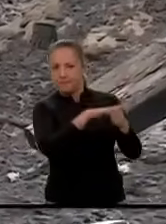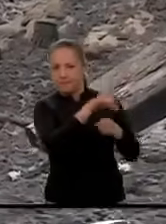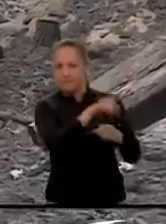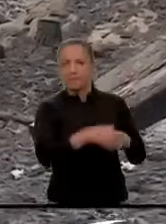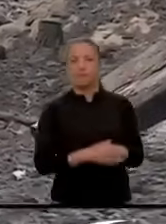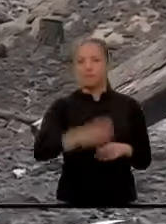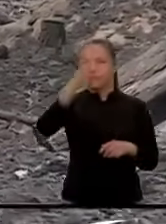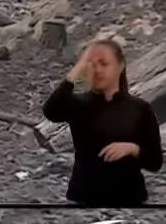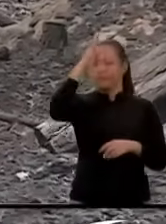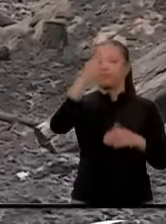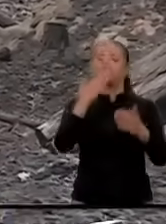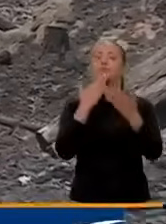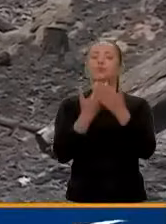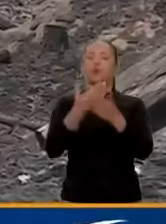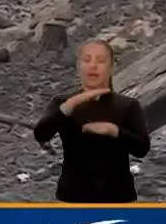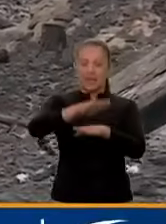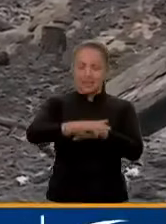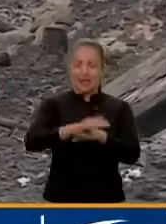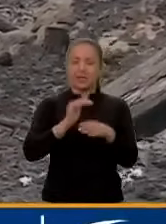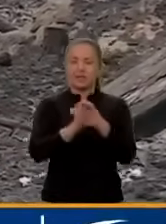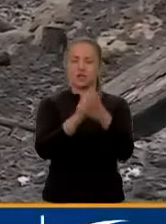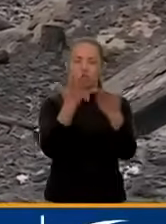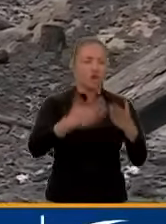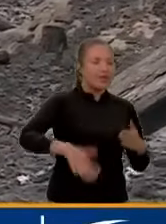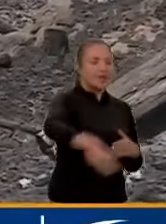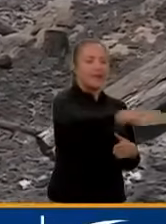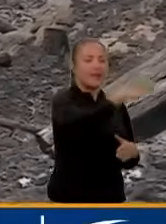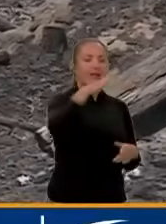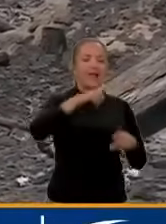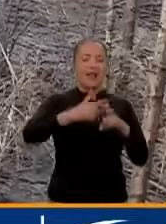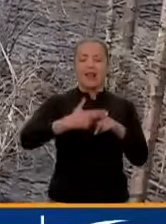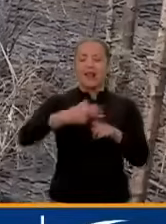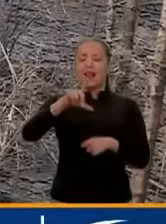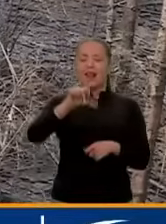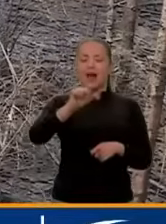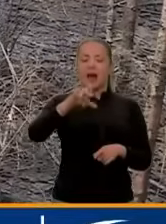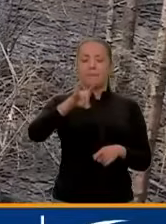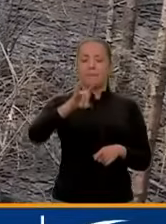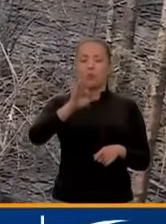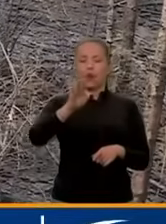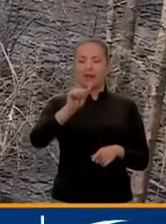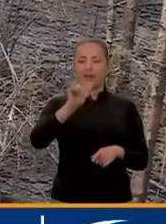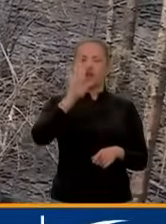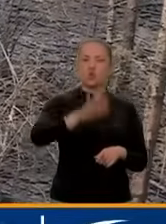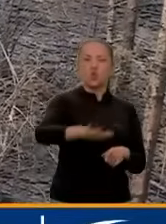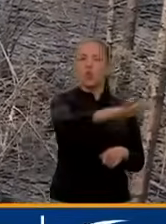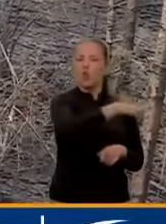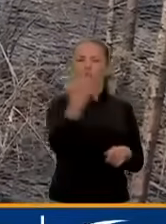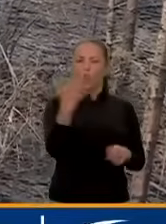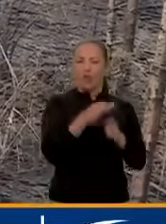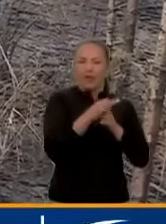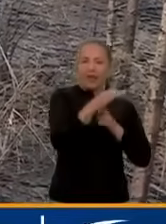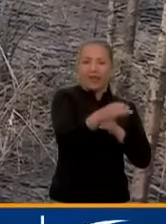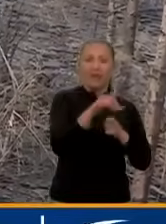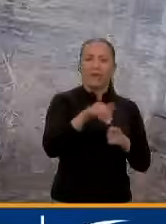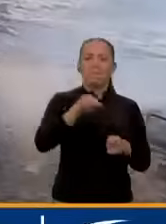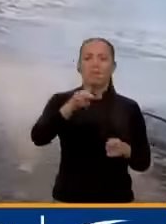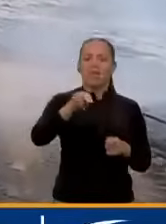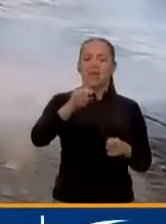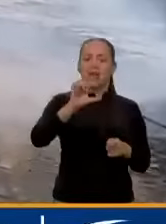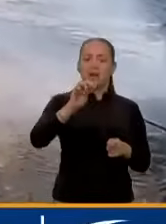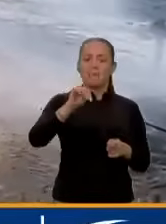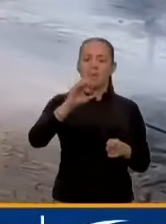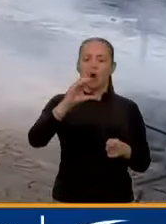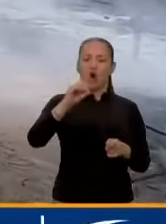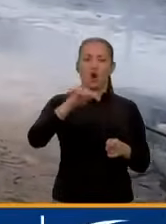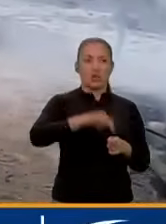Hola, buenas tardes. Los saludo desde la vereda La Puerta del municipio de Nemocón, en uno de los sectores más altos donde se